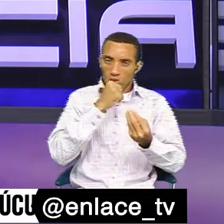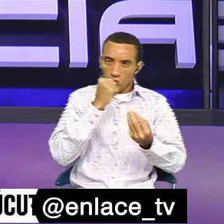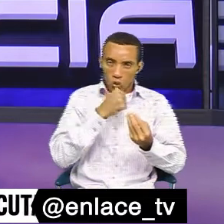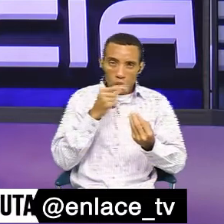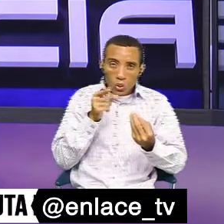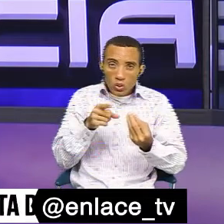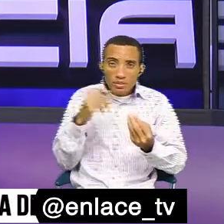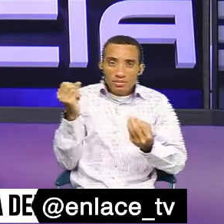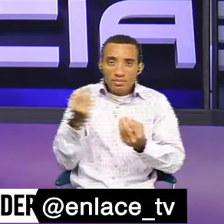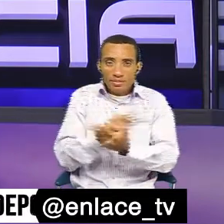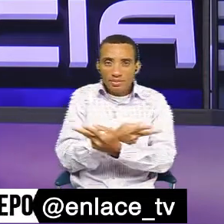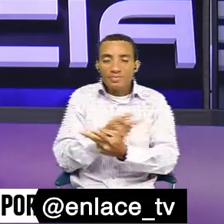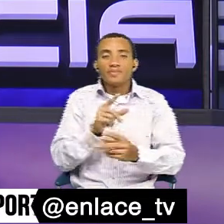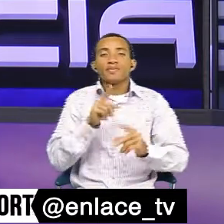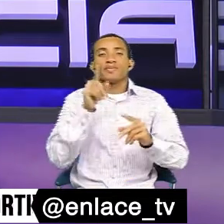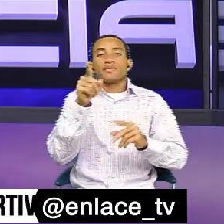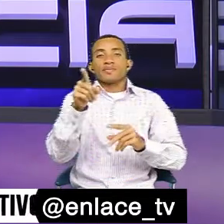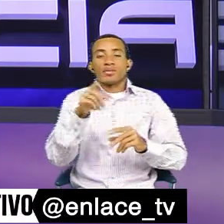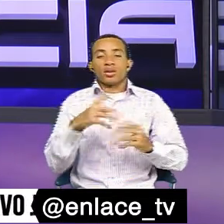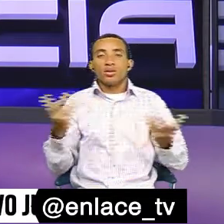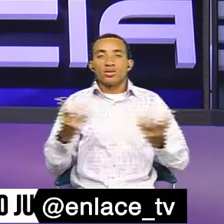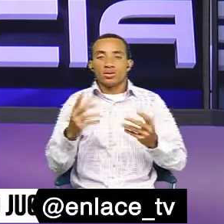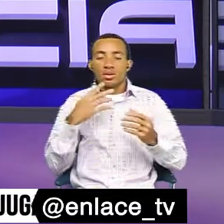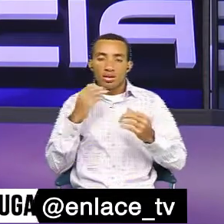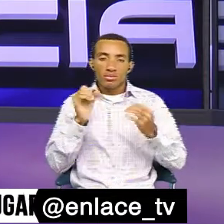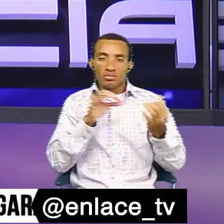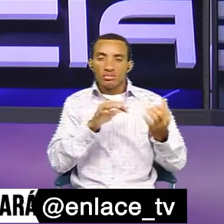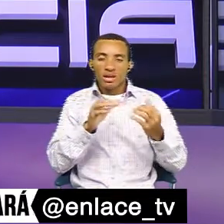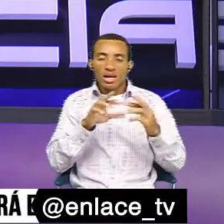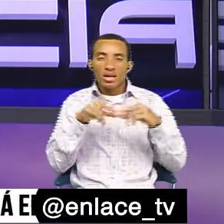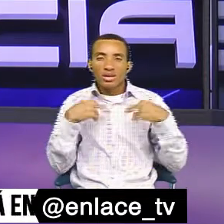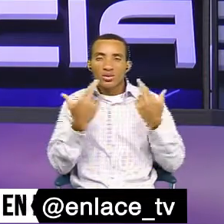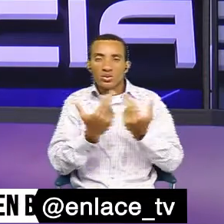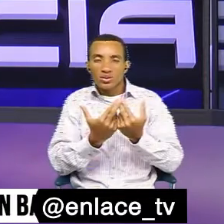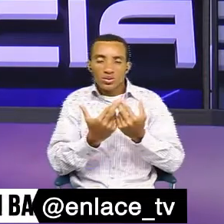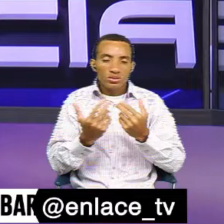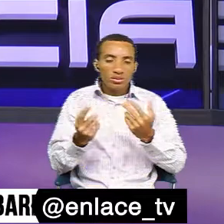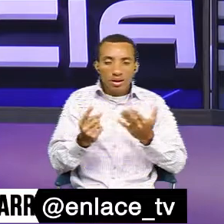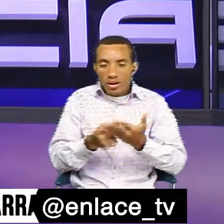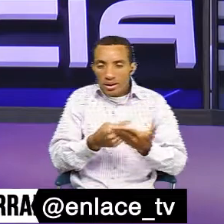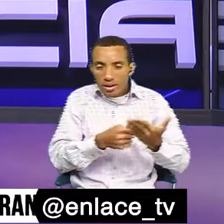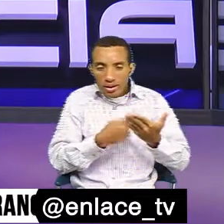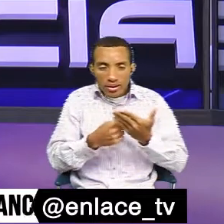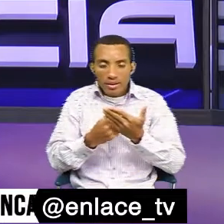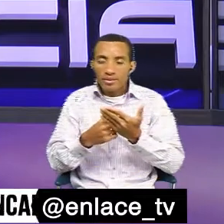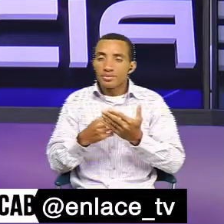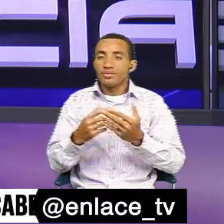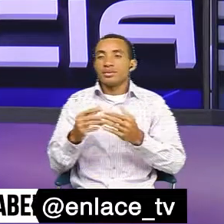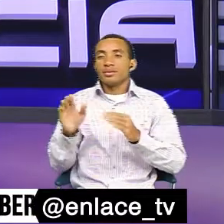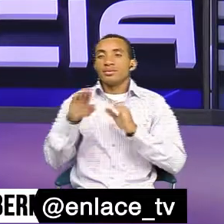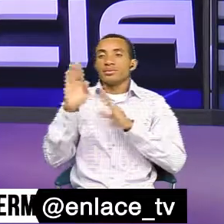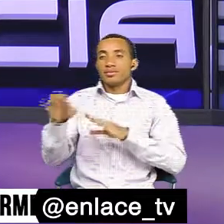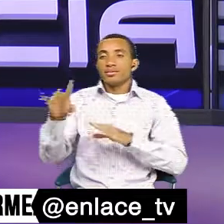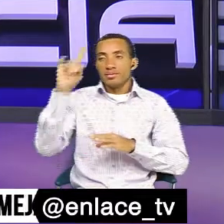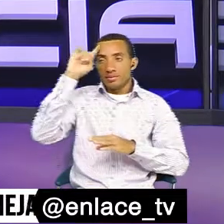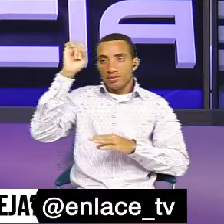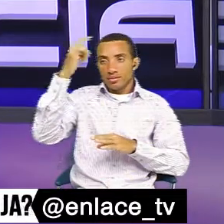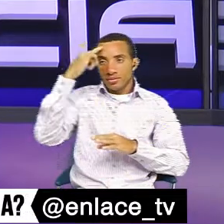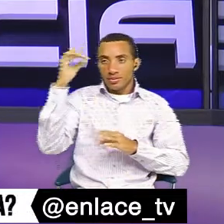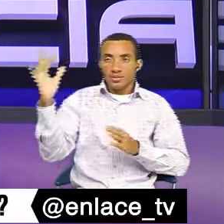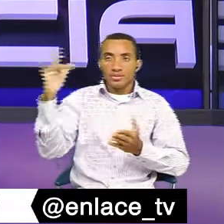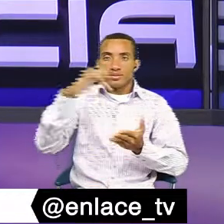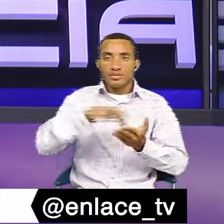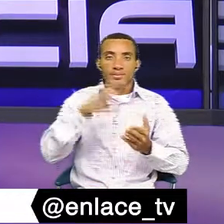Auditorio Mario González de la Biblioteca Alejandro Galvis Galvis. Se espera en este espacio la presencia de representantes del Gobierno Nacional, entre